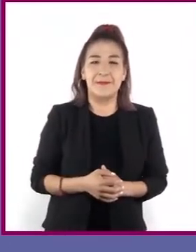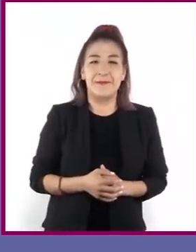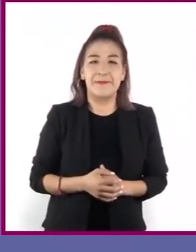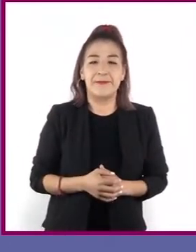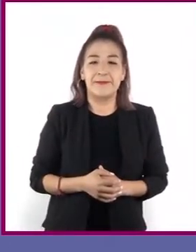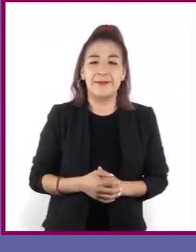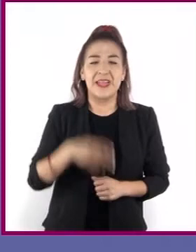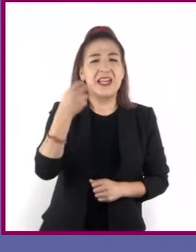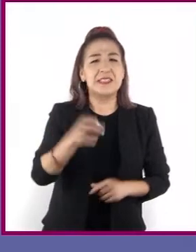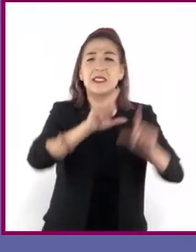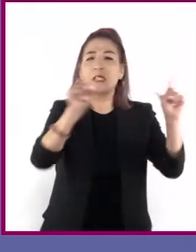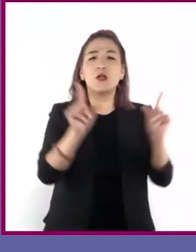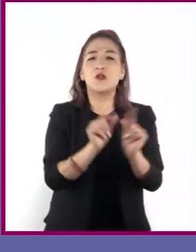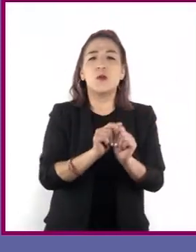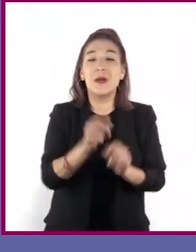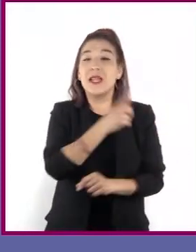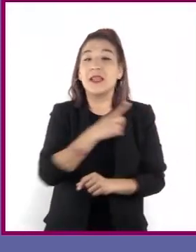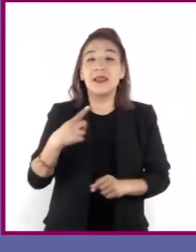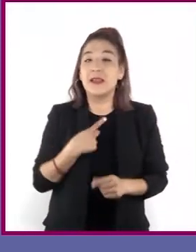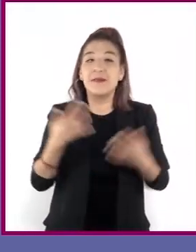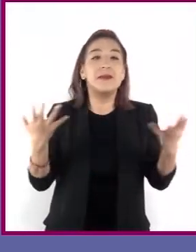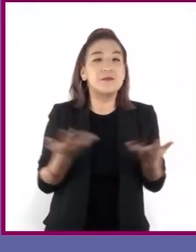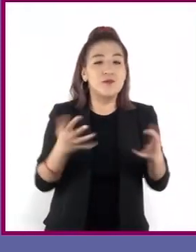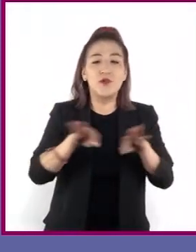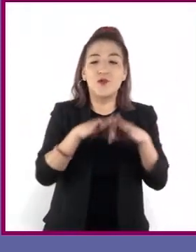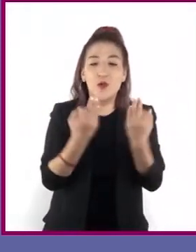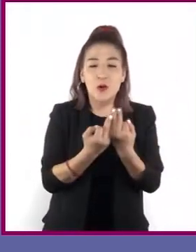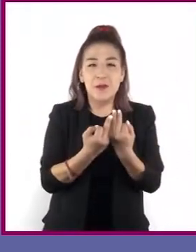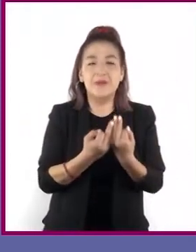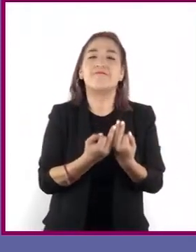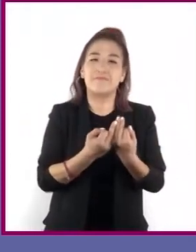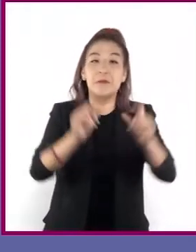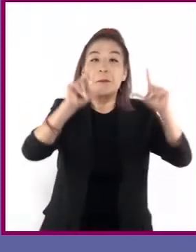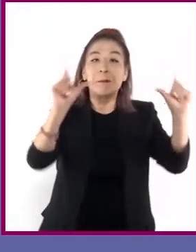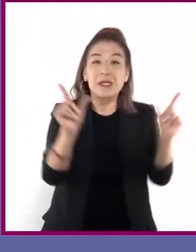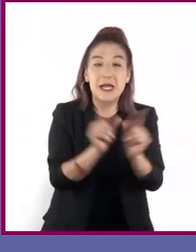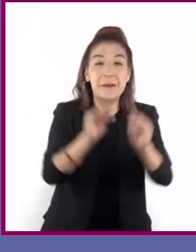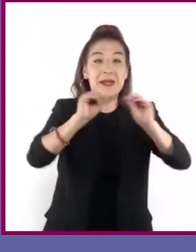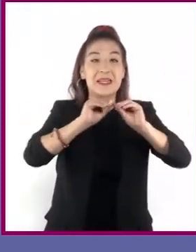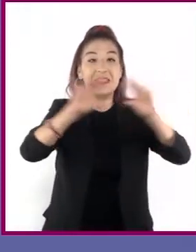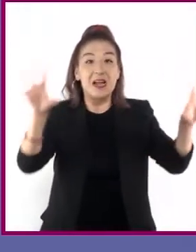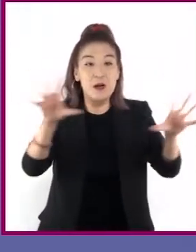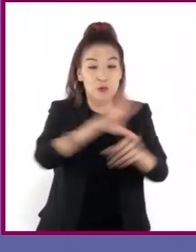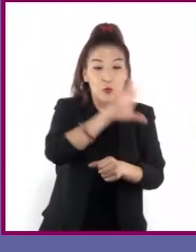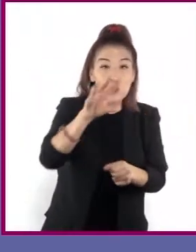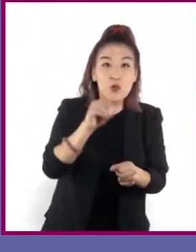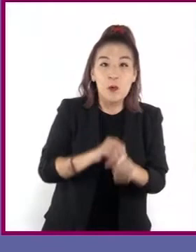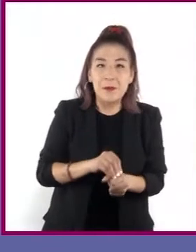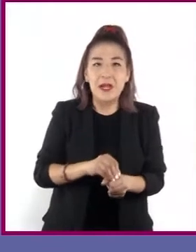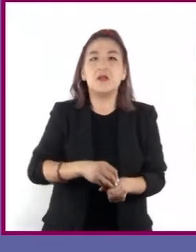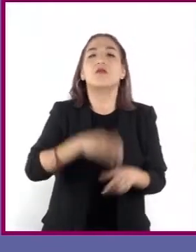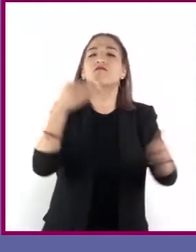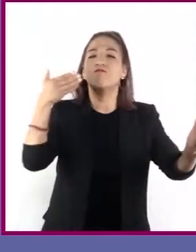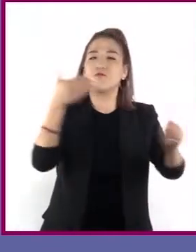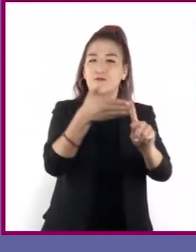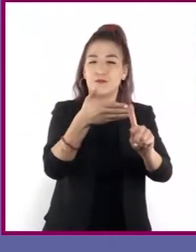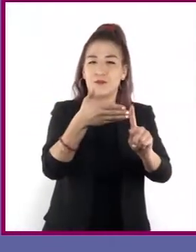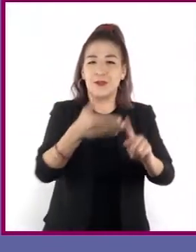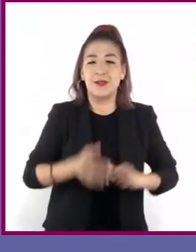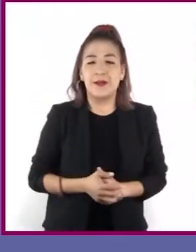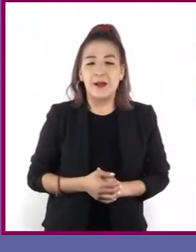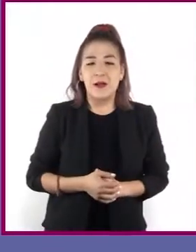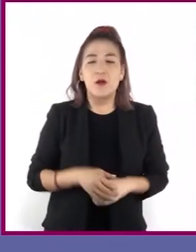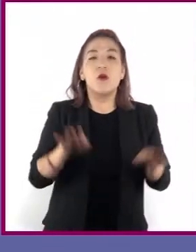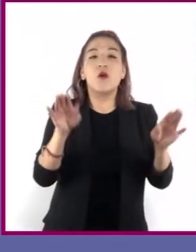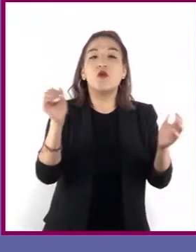El resumen debe ser breve, claro, completo y objetivo, con